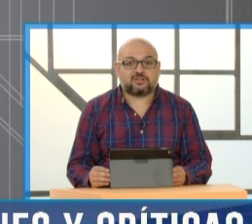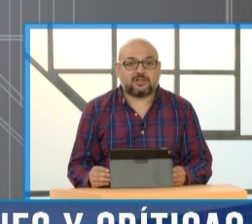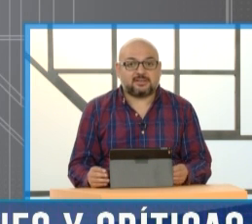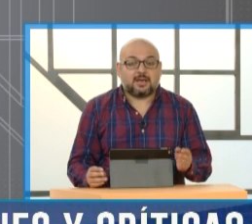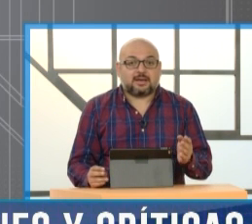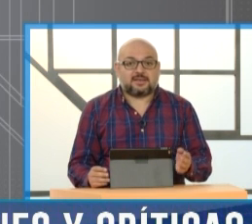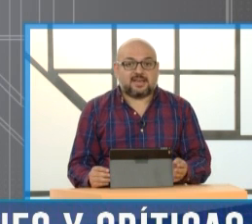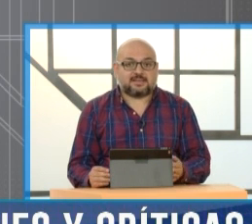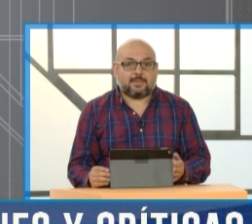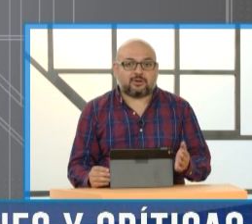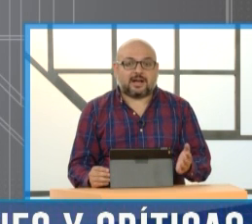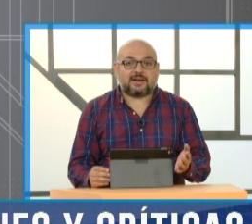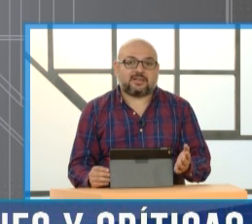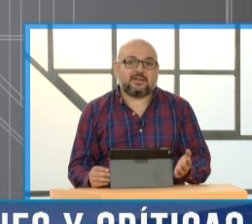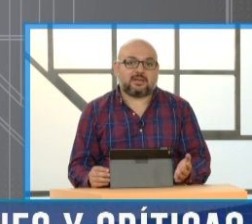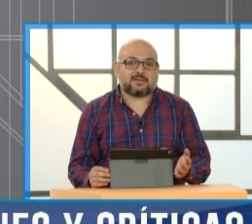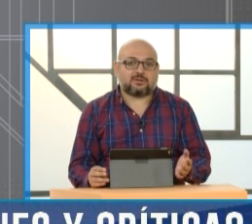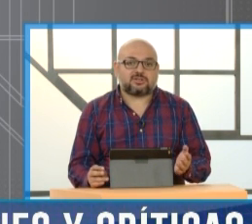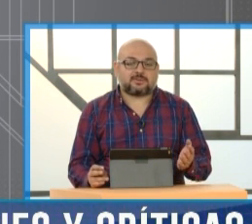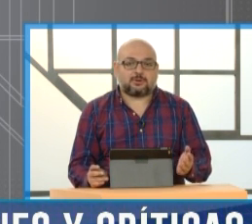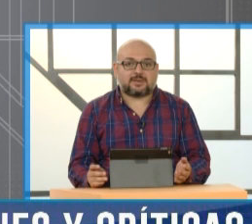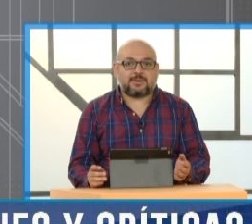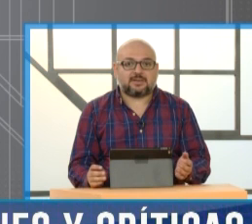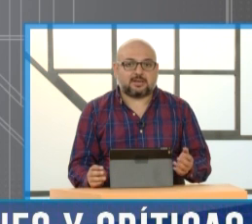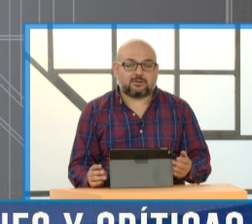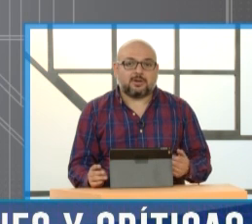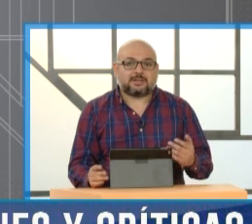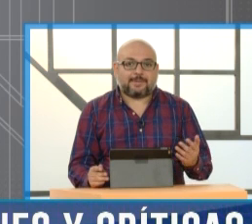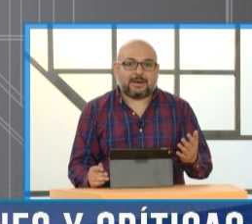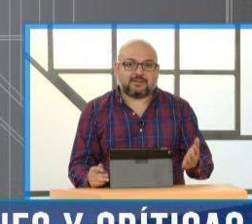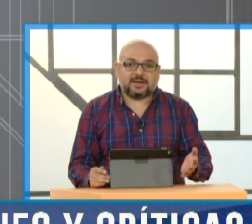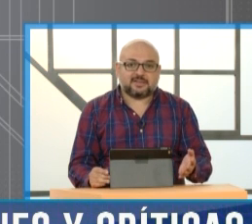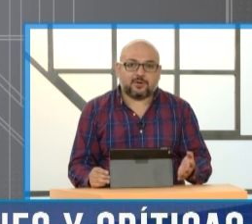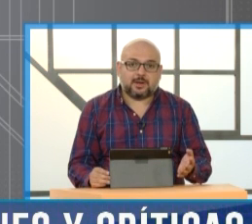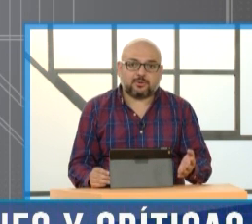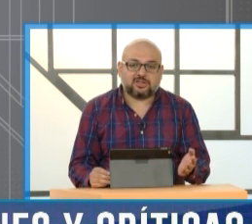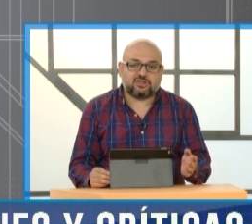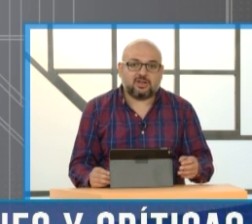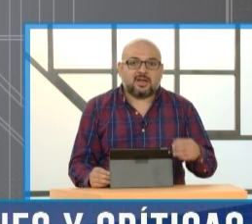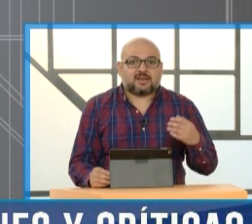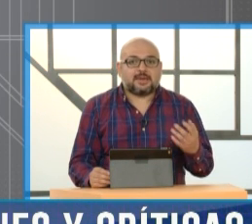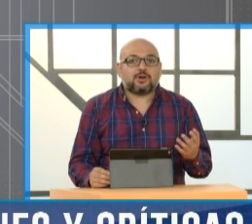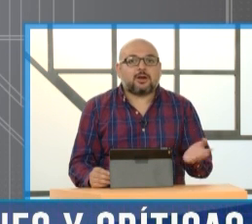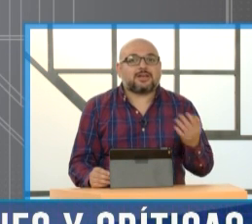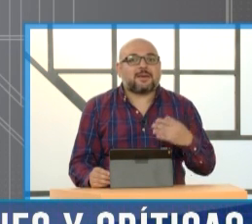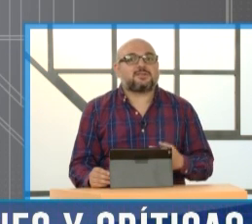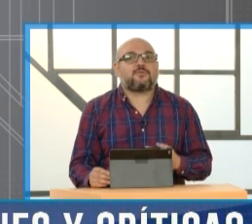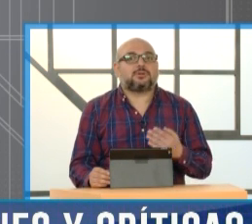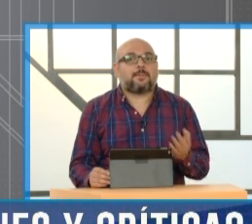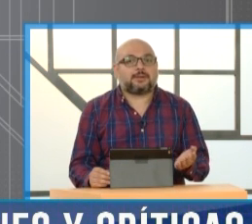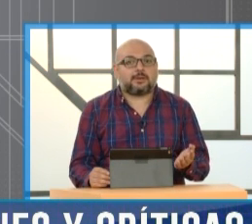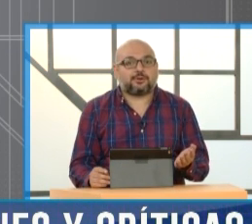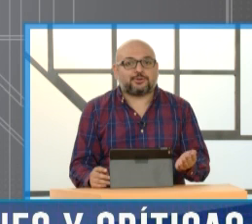las votaciones que se hacen bajo estas características. Entonces, lo que se pide es esto, transparentar esa forma de votación, que sea muy claro y que además